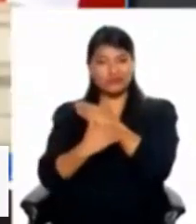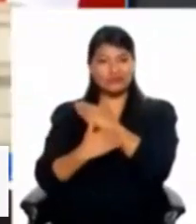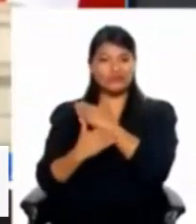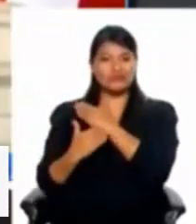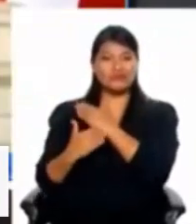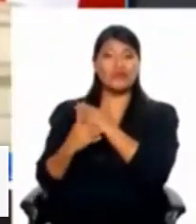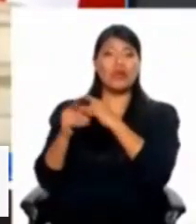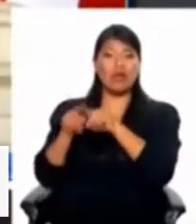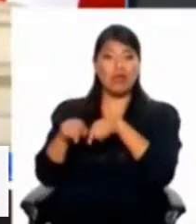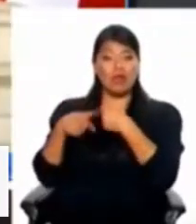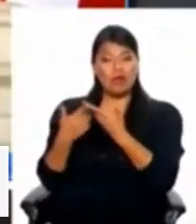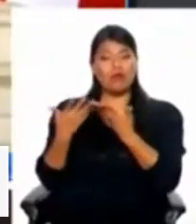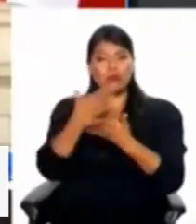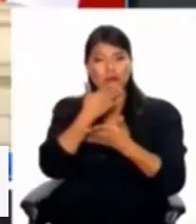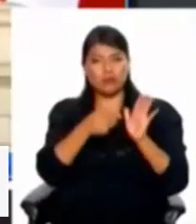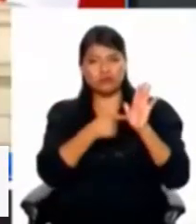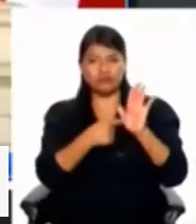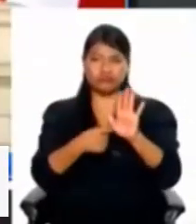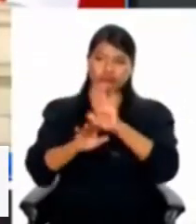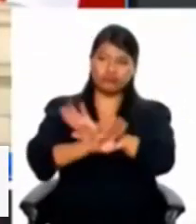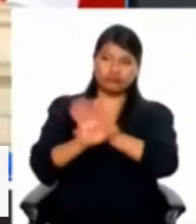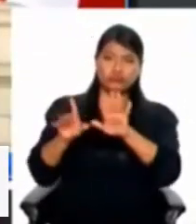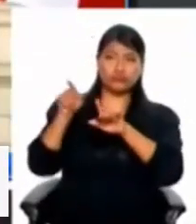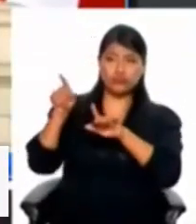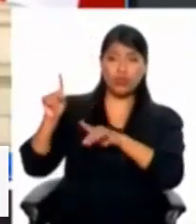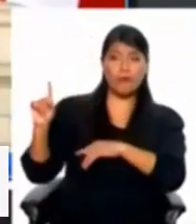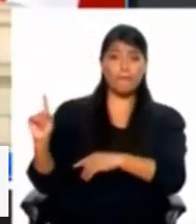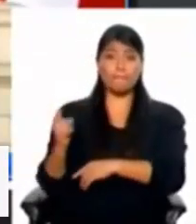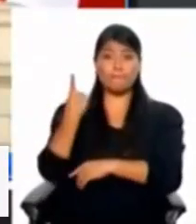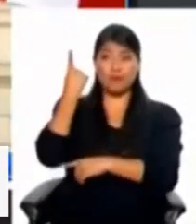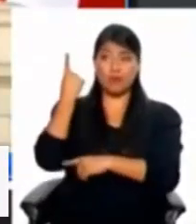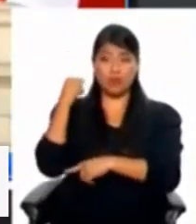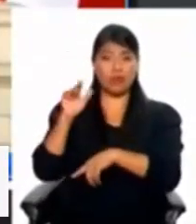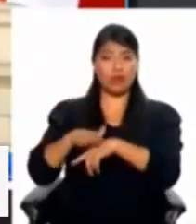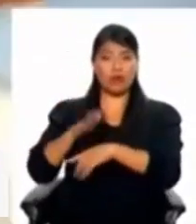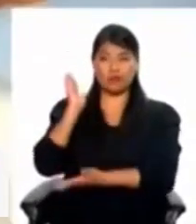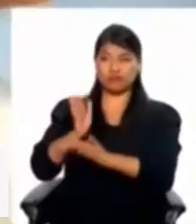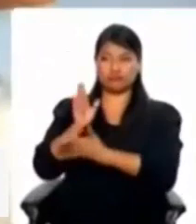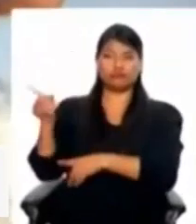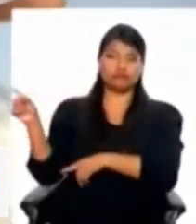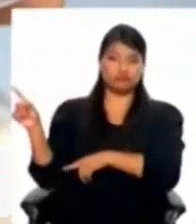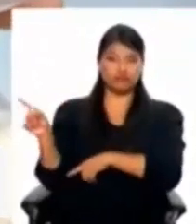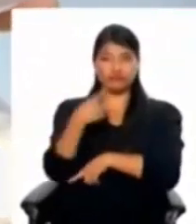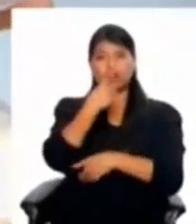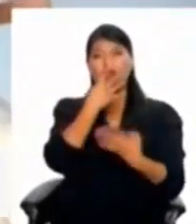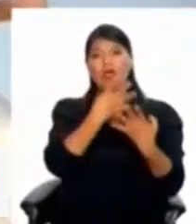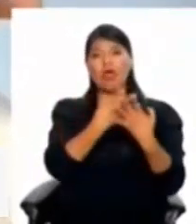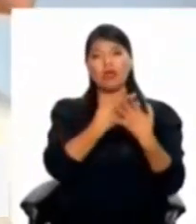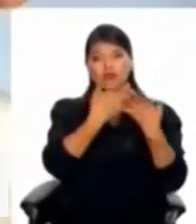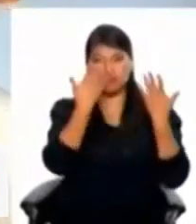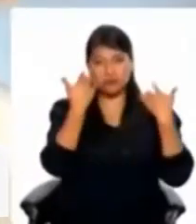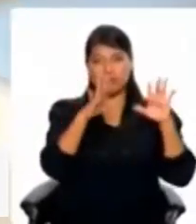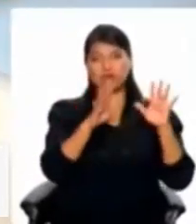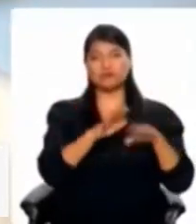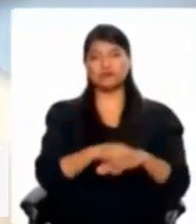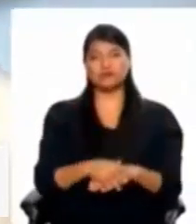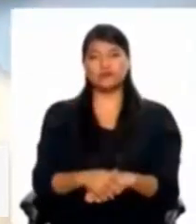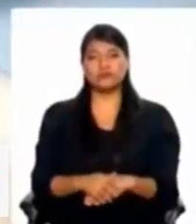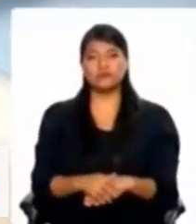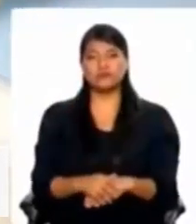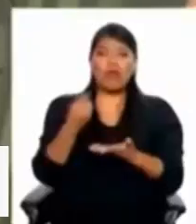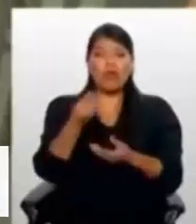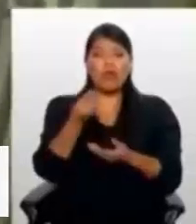animal, creando precedentes, porque es la primera vez que un maltratador va a la cárcel por ese